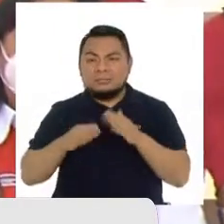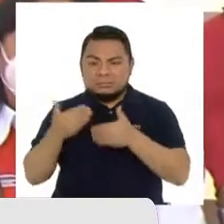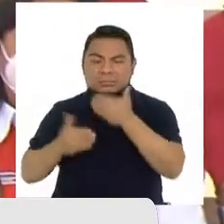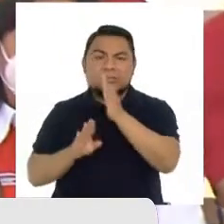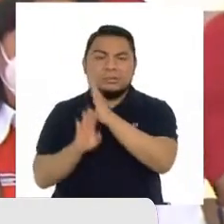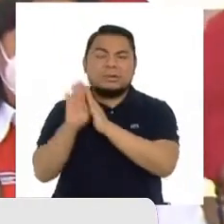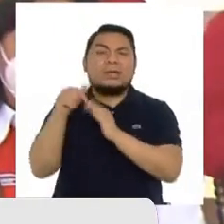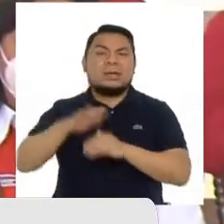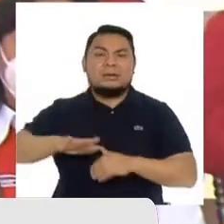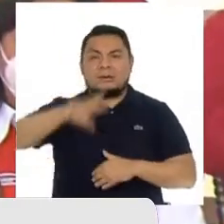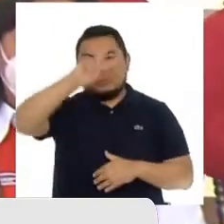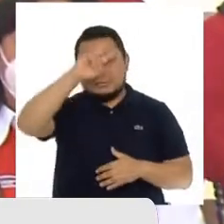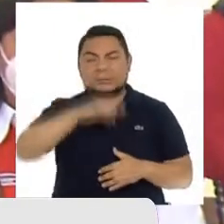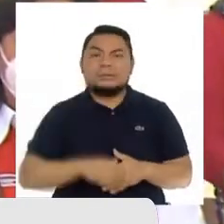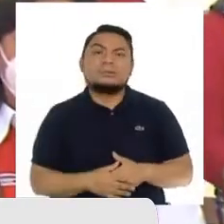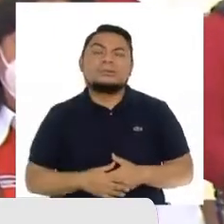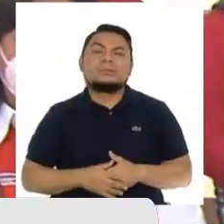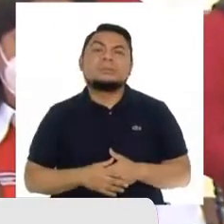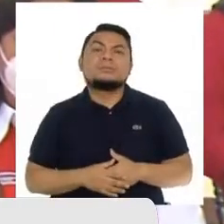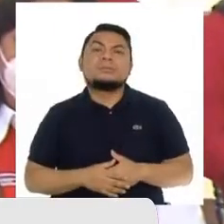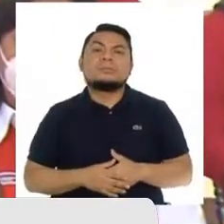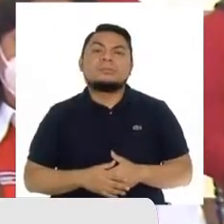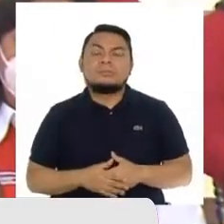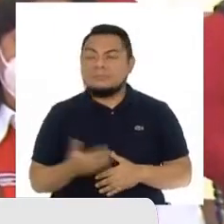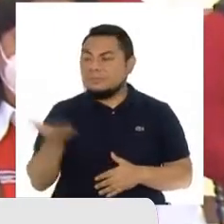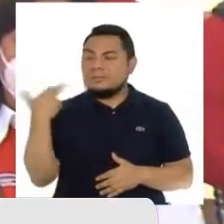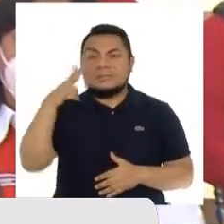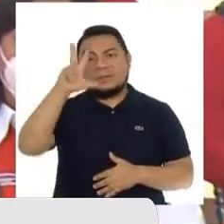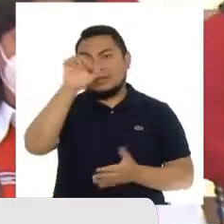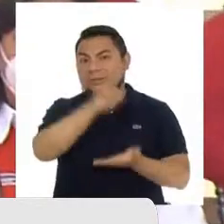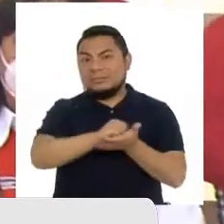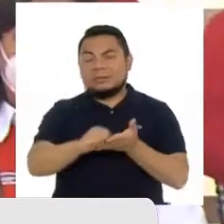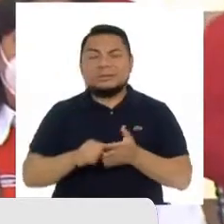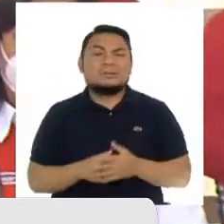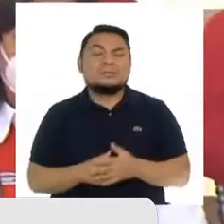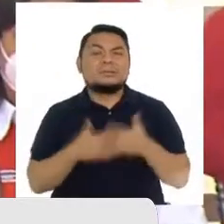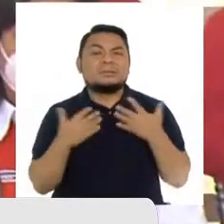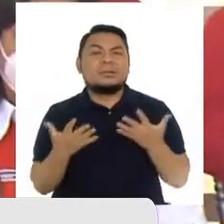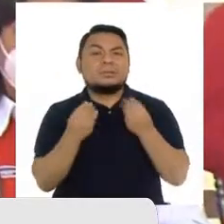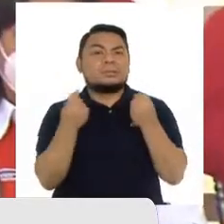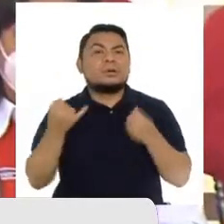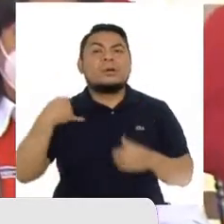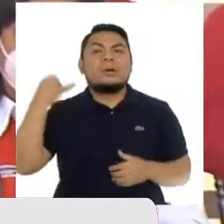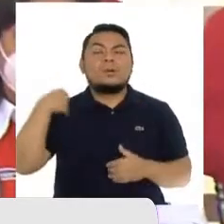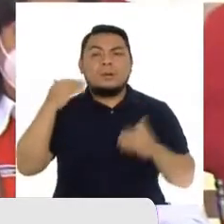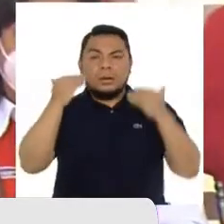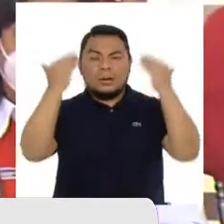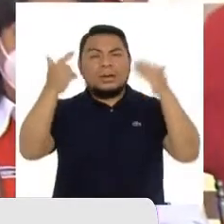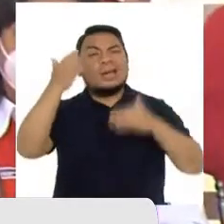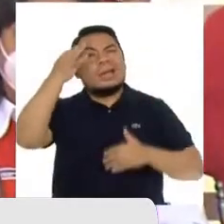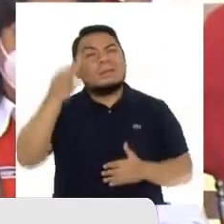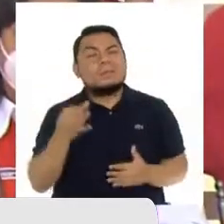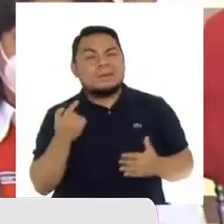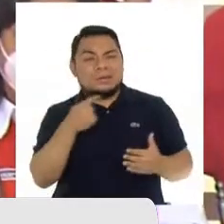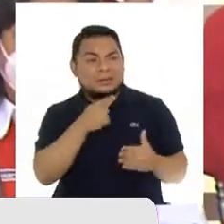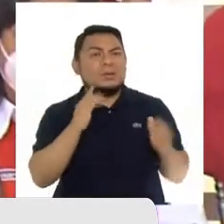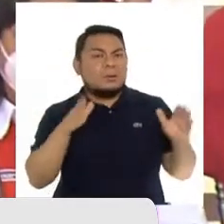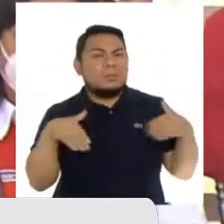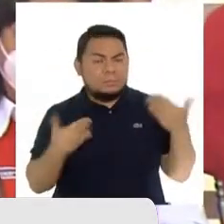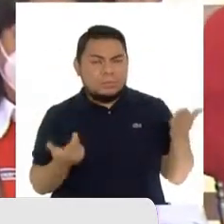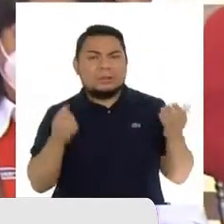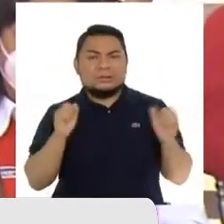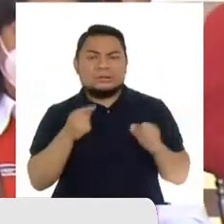país hace tres meses muchos jóvenes y adultos creían que podrían ser